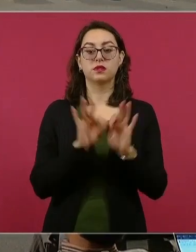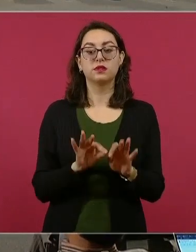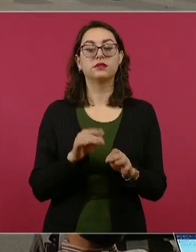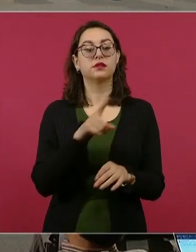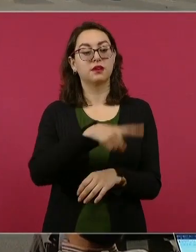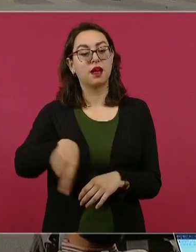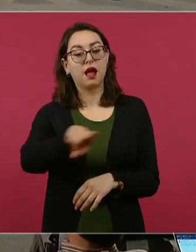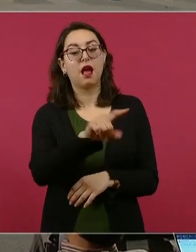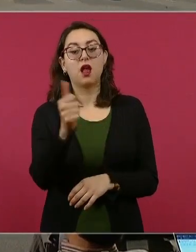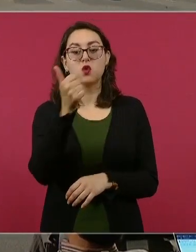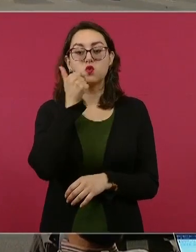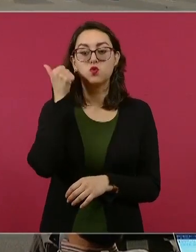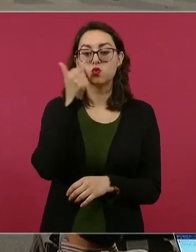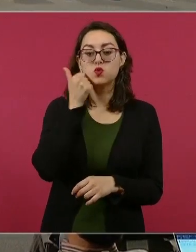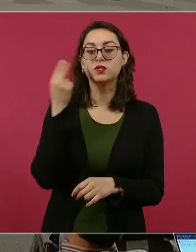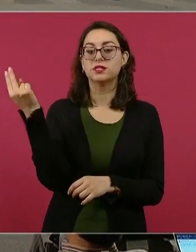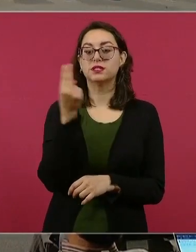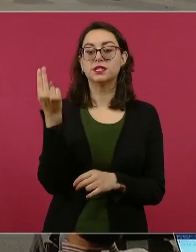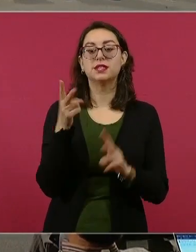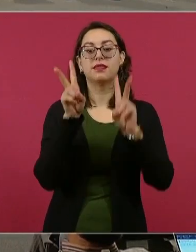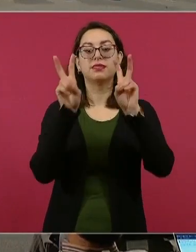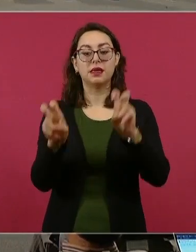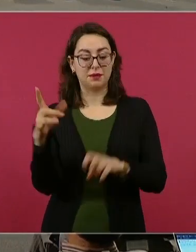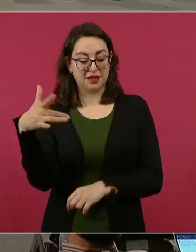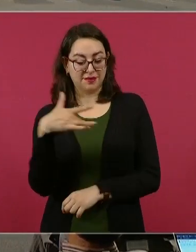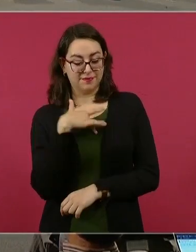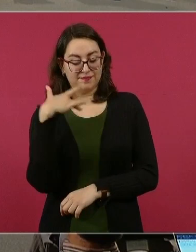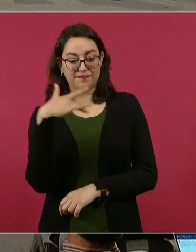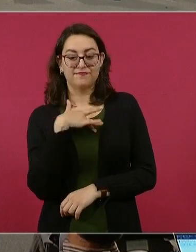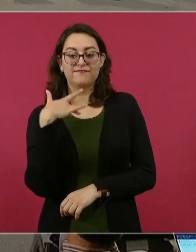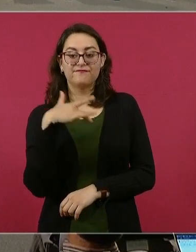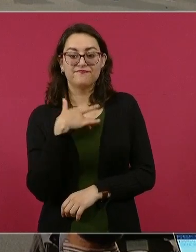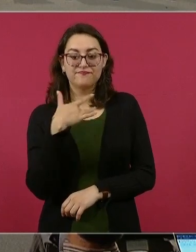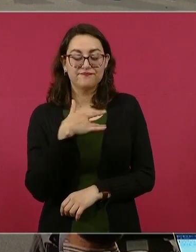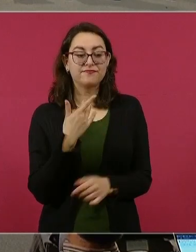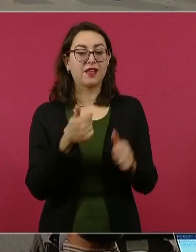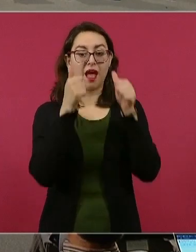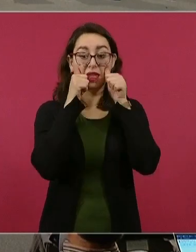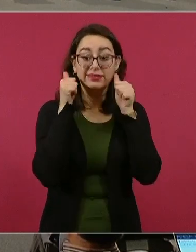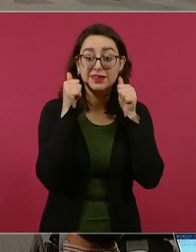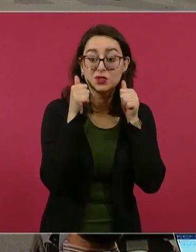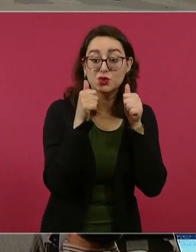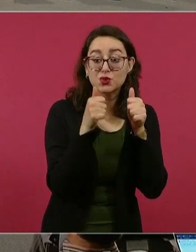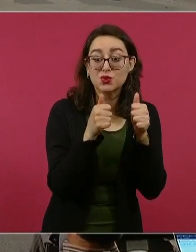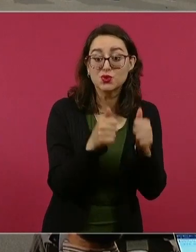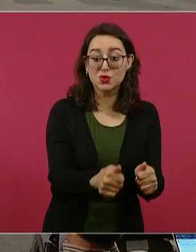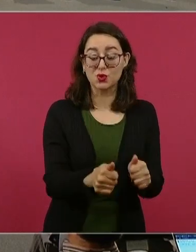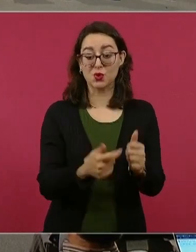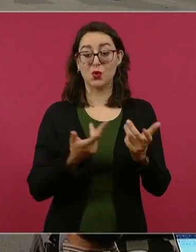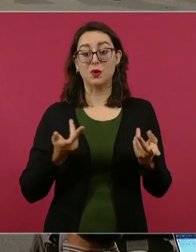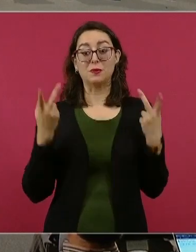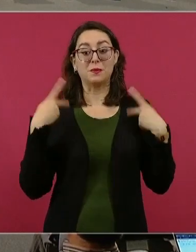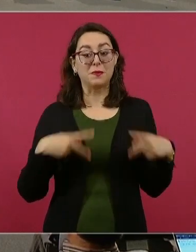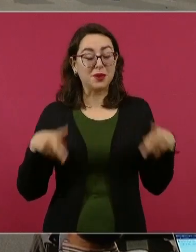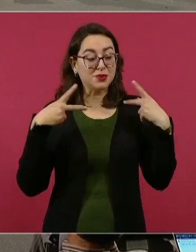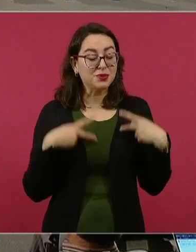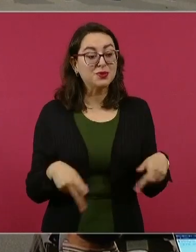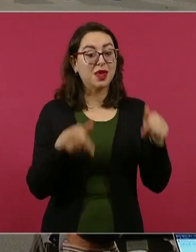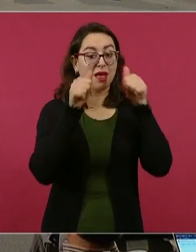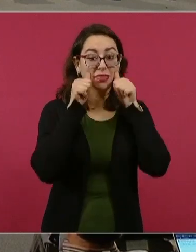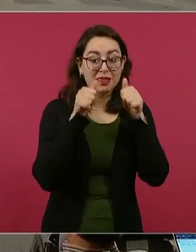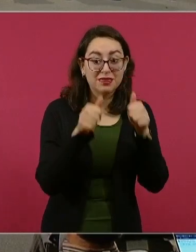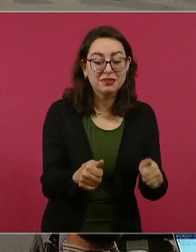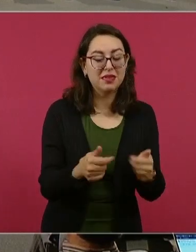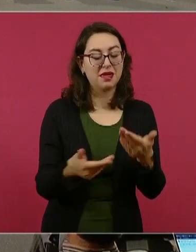ese solamente lo trabajamos en relación con escuchar a las personas, el estarnos generando actividades que